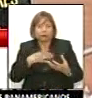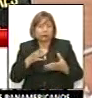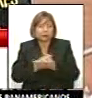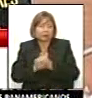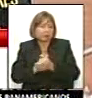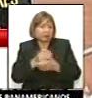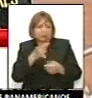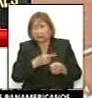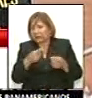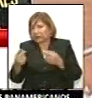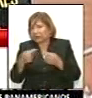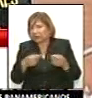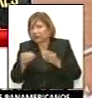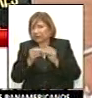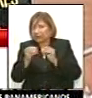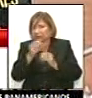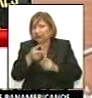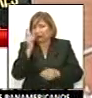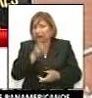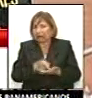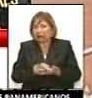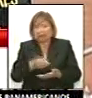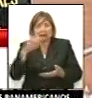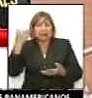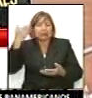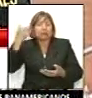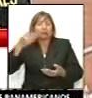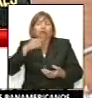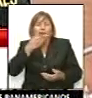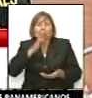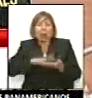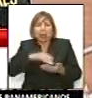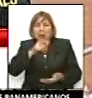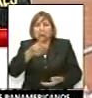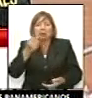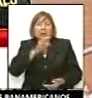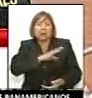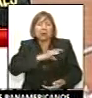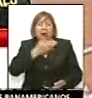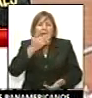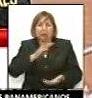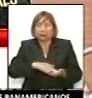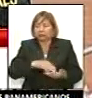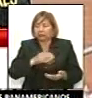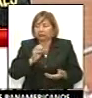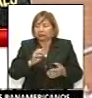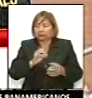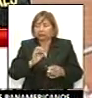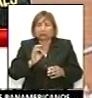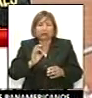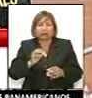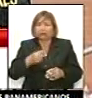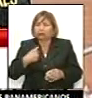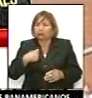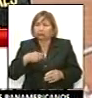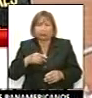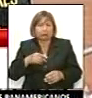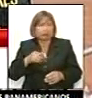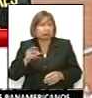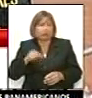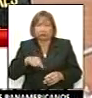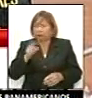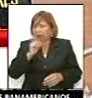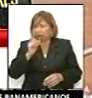porque hay que hacer un ajuste de cuentas, porque antes el congresista Lezcano se comportó de tal o cual manera con nosotros. Creo que